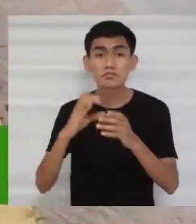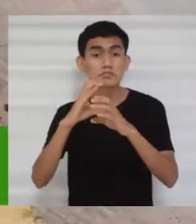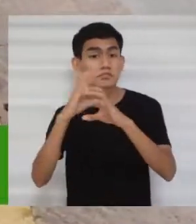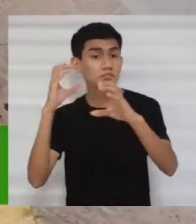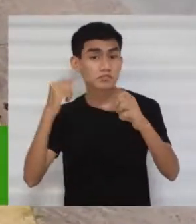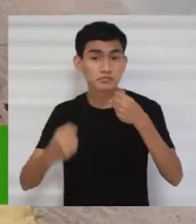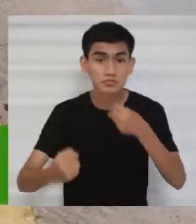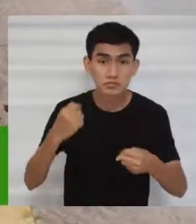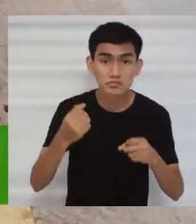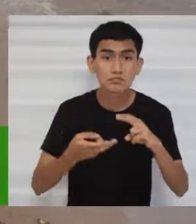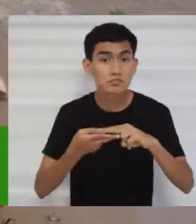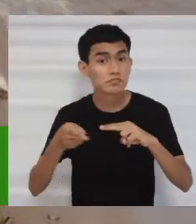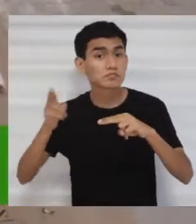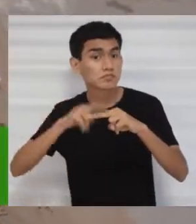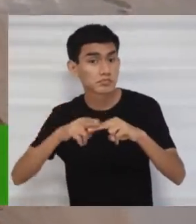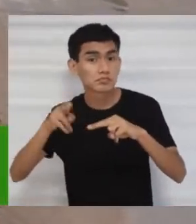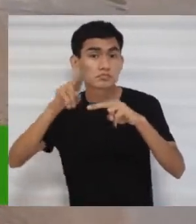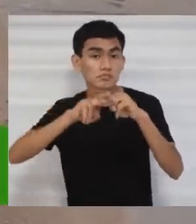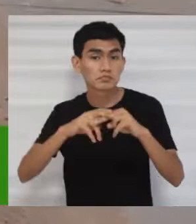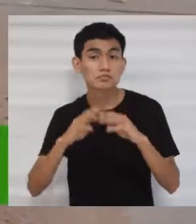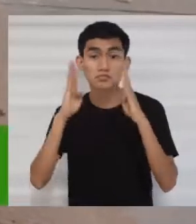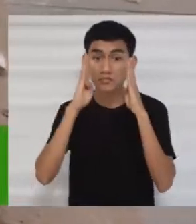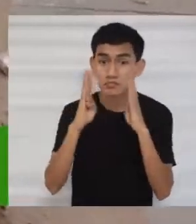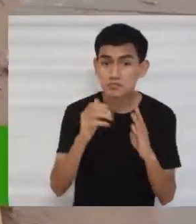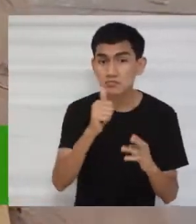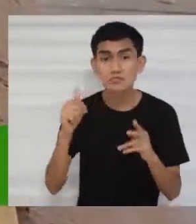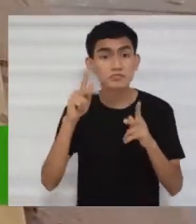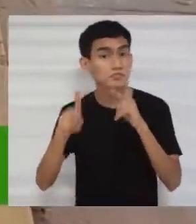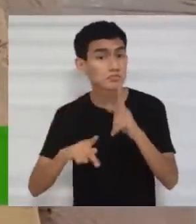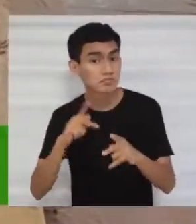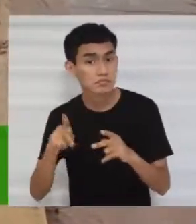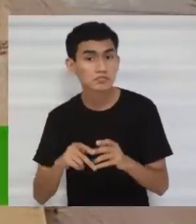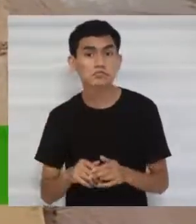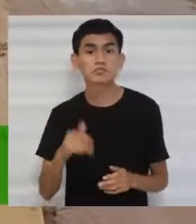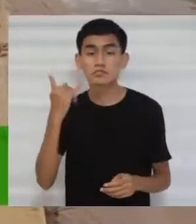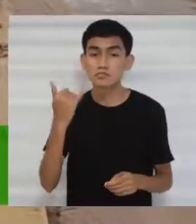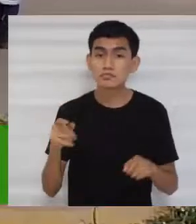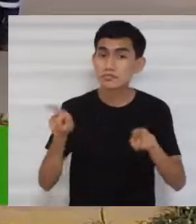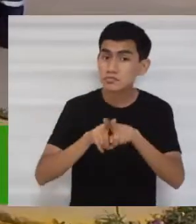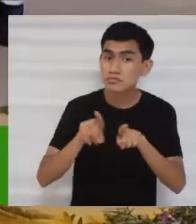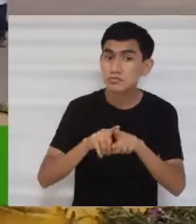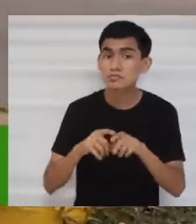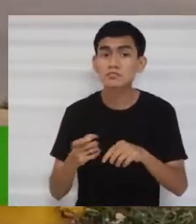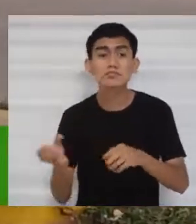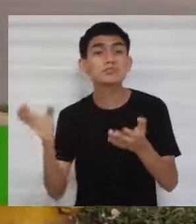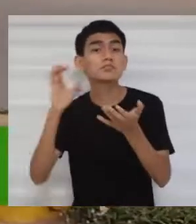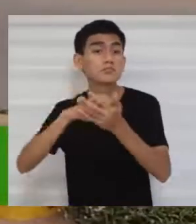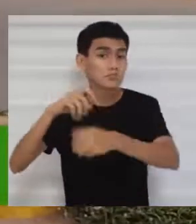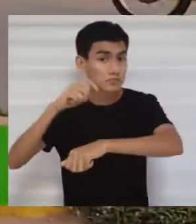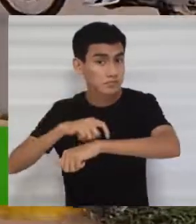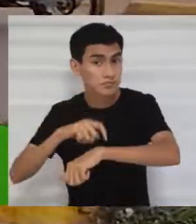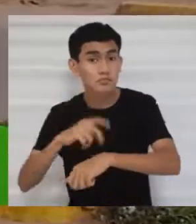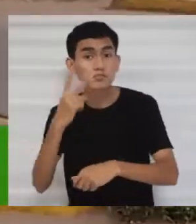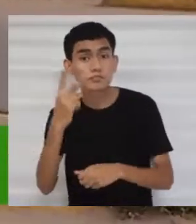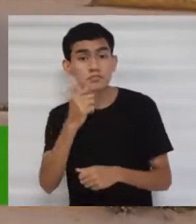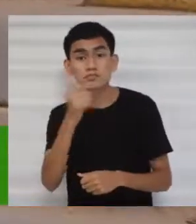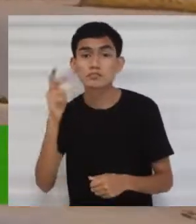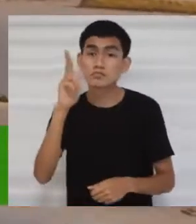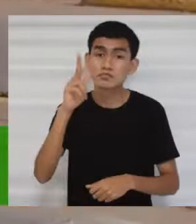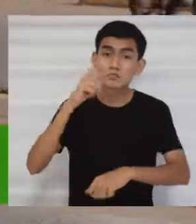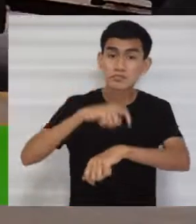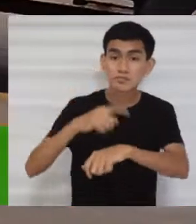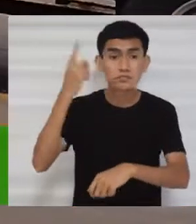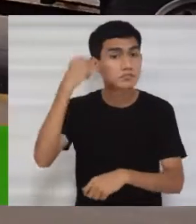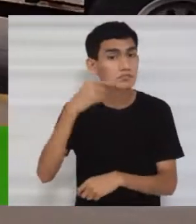vehículos aumentarán la presencia de atención en el vecindario y la frecuencia pasará de 2 a 3 veces por semana en los